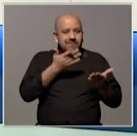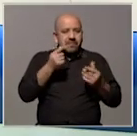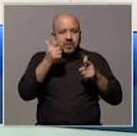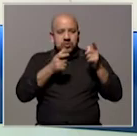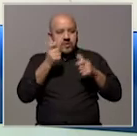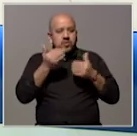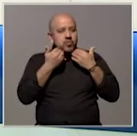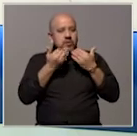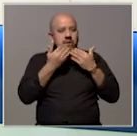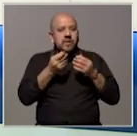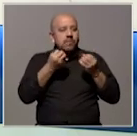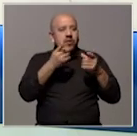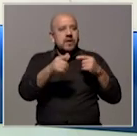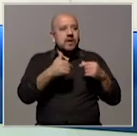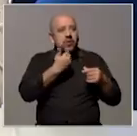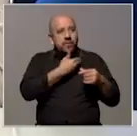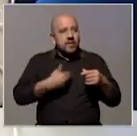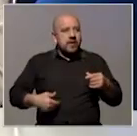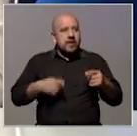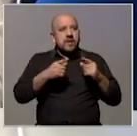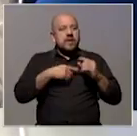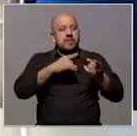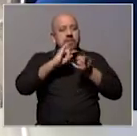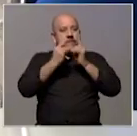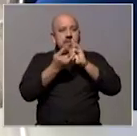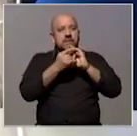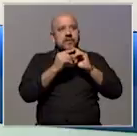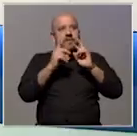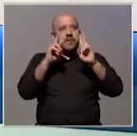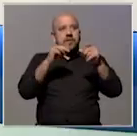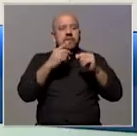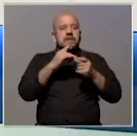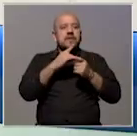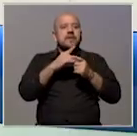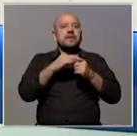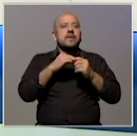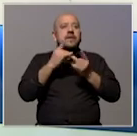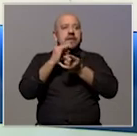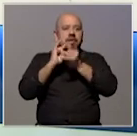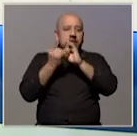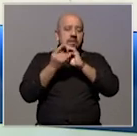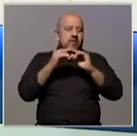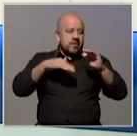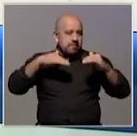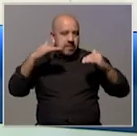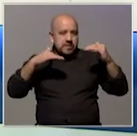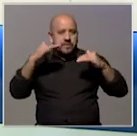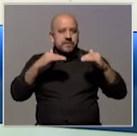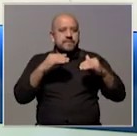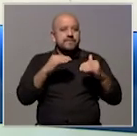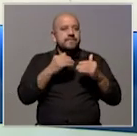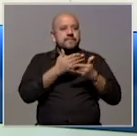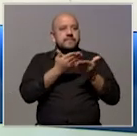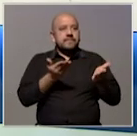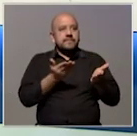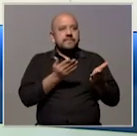otras cosas porque los niveles de gobiernos superiores el parlamento nacional si vamos a lo estrictamente legislativo que vendría a ser equiparable terminan esté